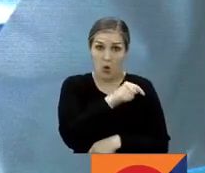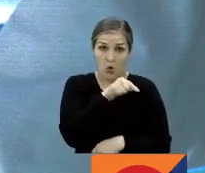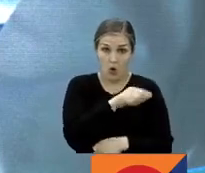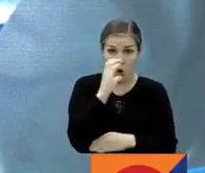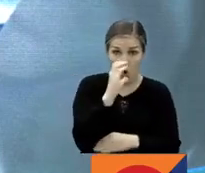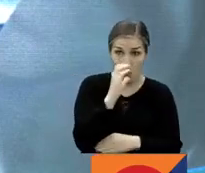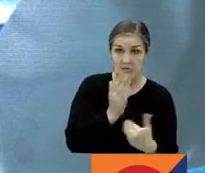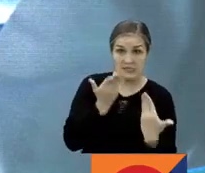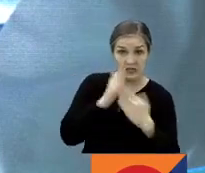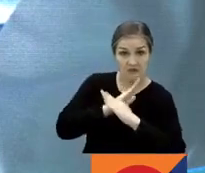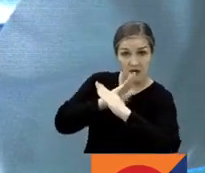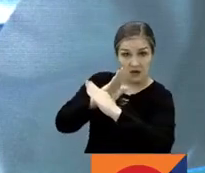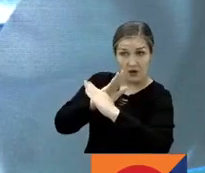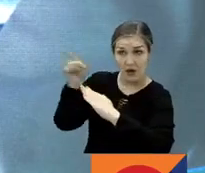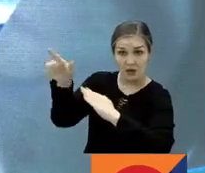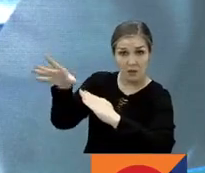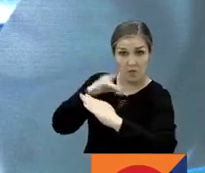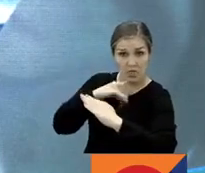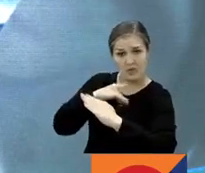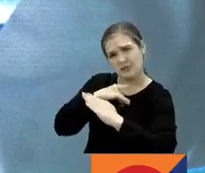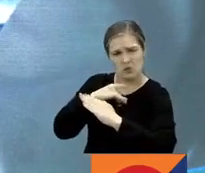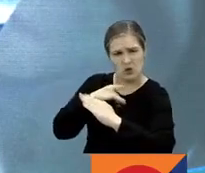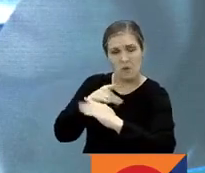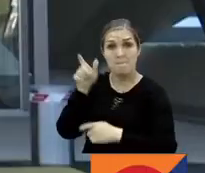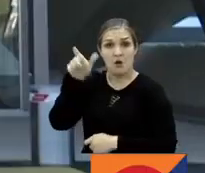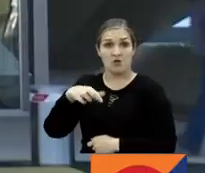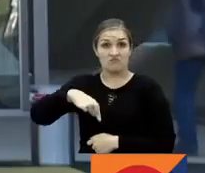cepa? ¿Cómo evitar su propagación? Hablamos con un experto.